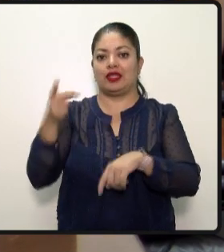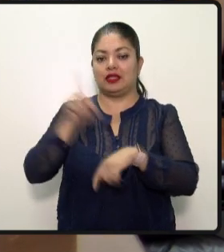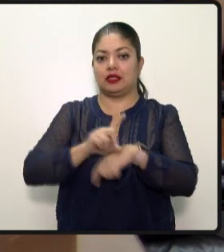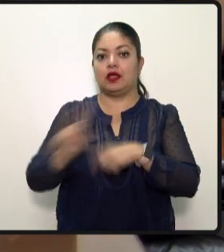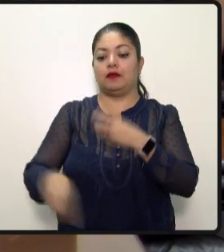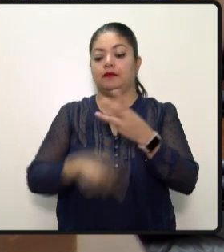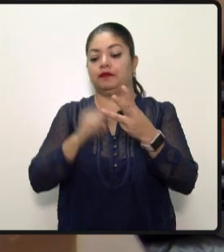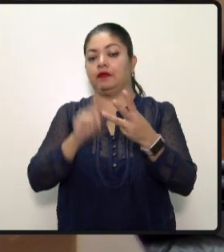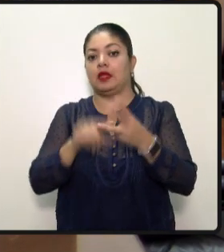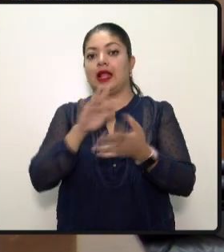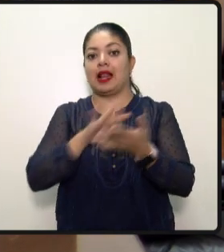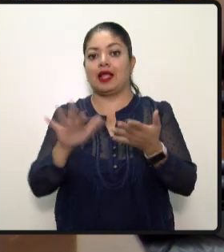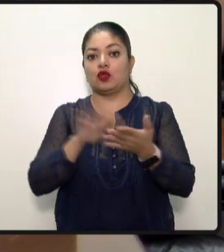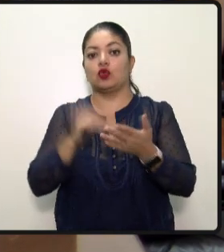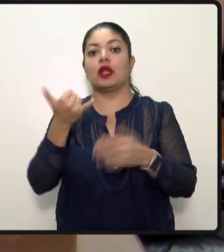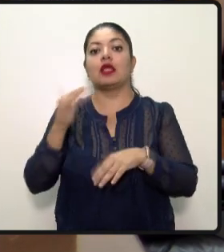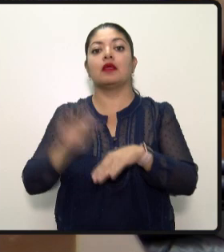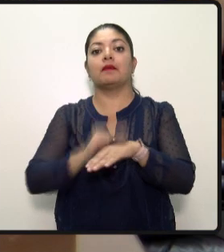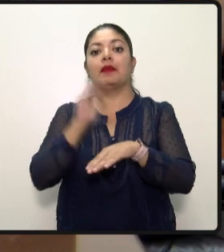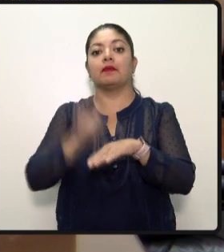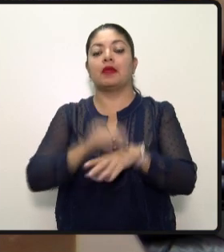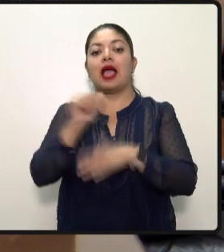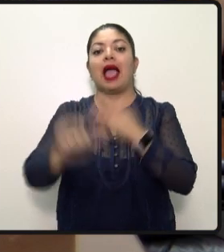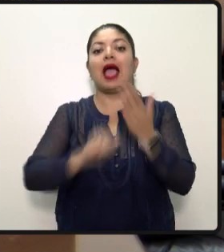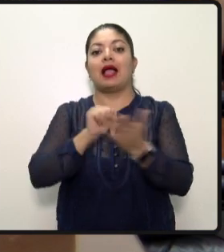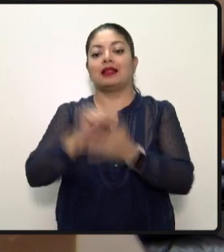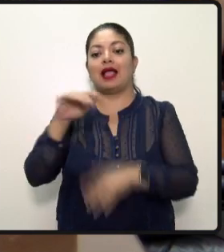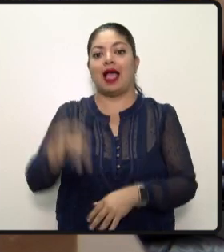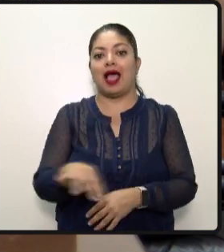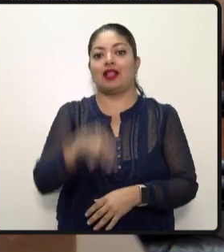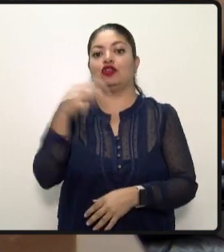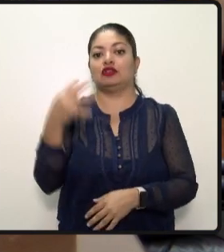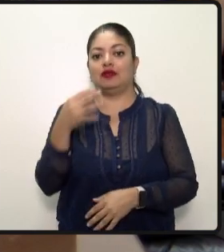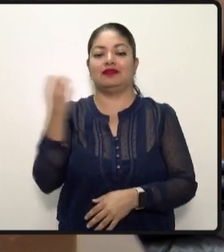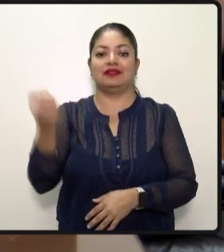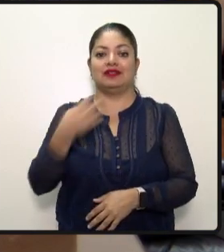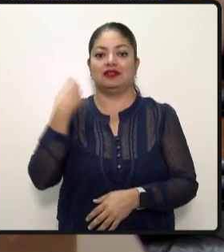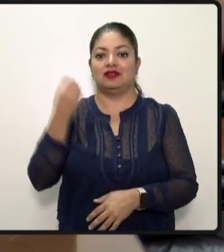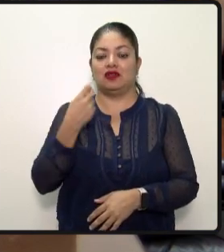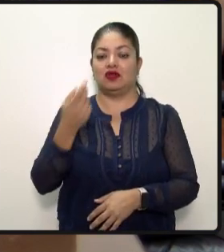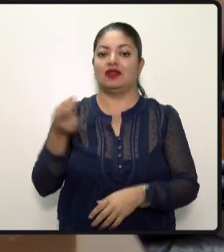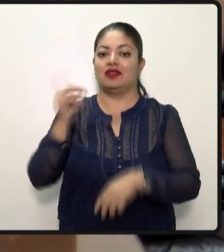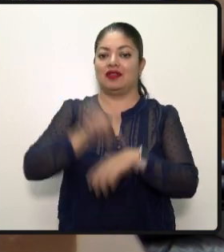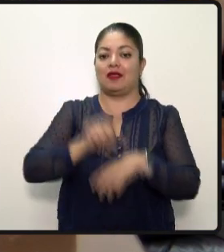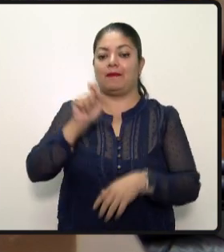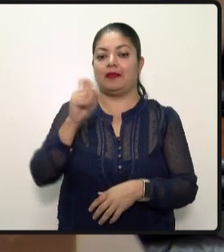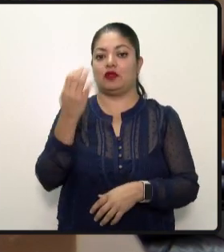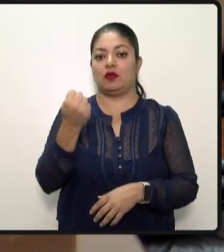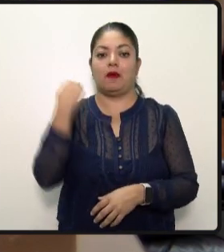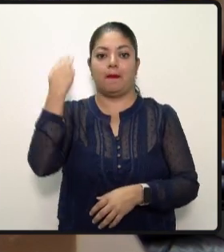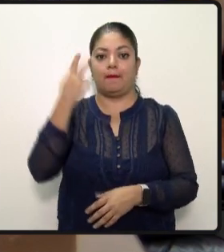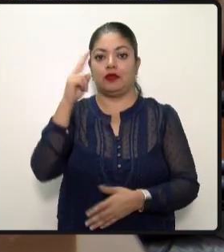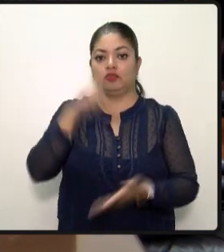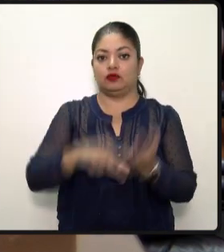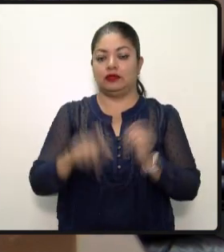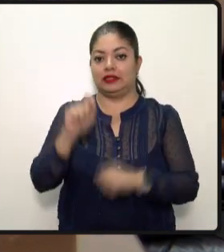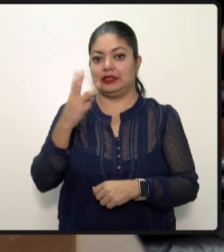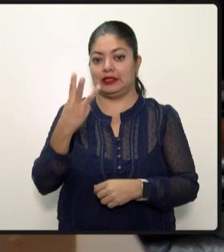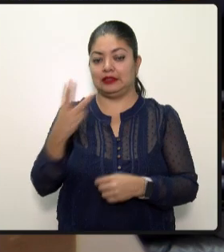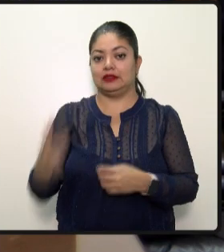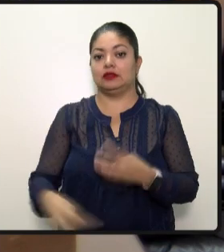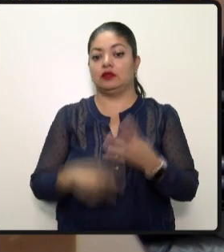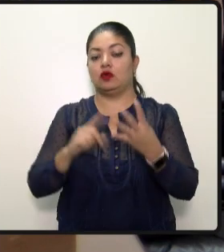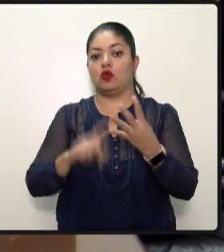número 3, lectura y en su caso aprobación del acta de la 14ª sesión ordinaria de fecha 29 de marzo de 2023. En el punto número